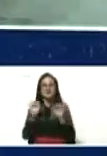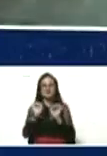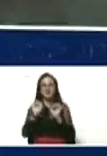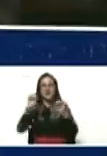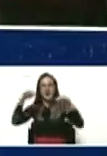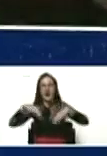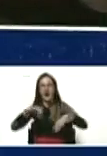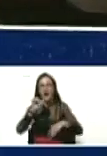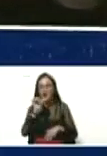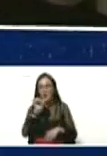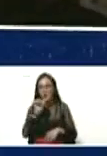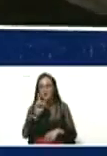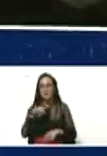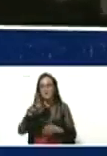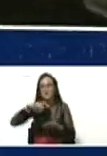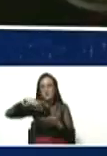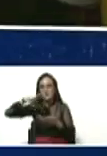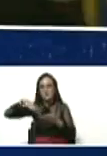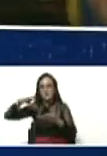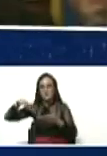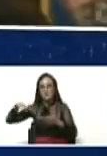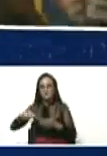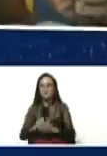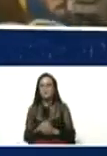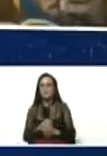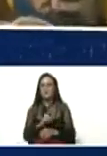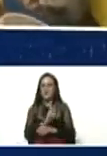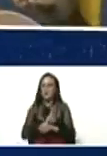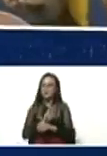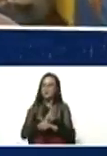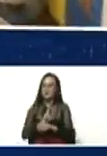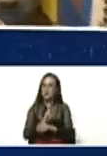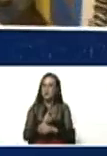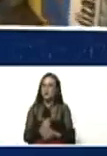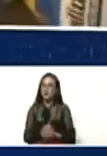puñetes de pintura que se han utilizado en cada área.